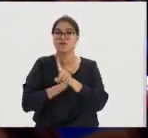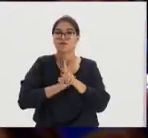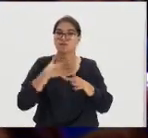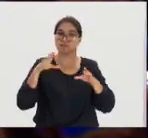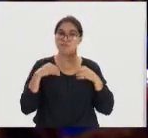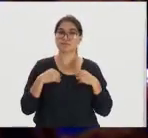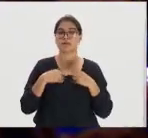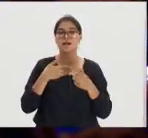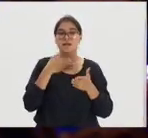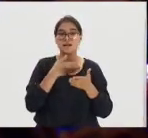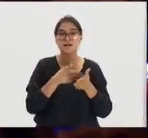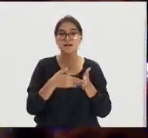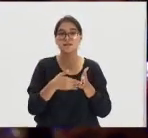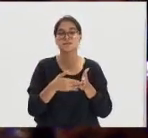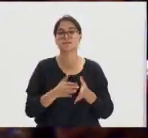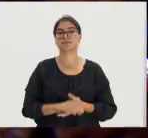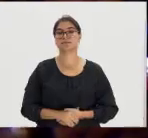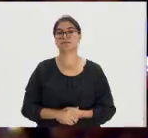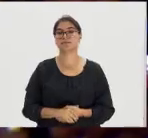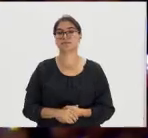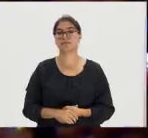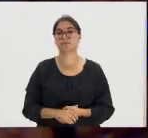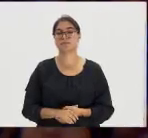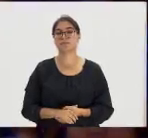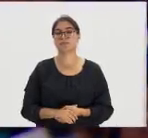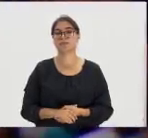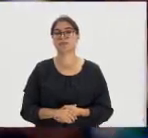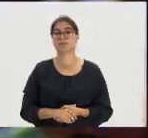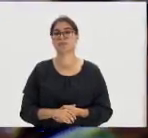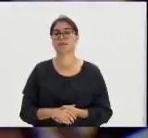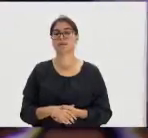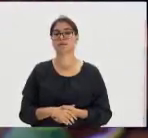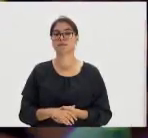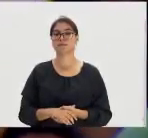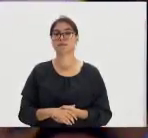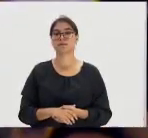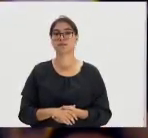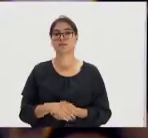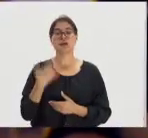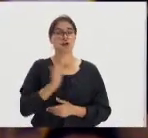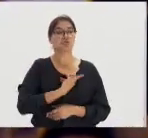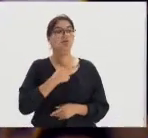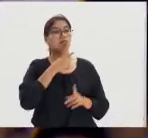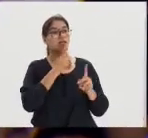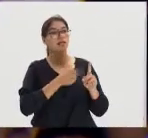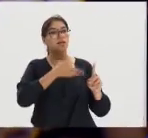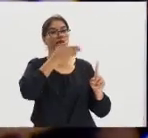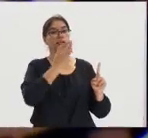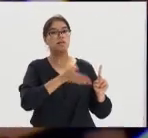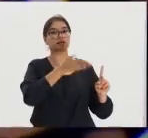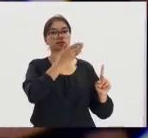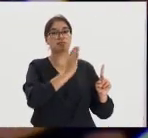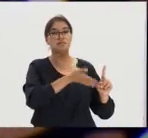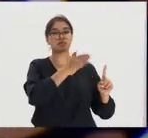tuki, aquí viene mi burrita, que ya vamos a llegar, y agarrar un camino el burrito, ¿sabes?